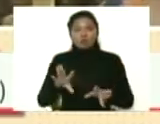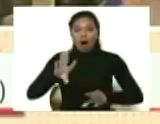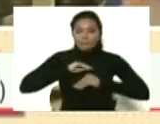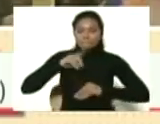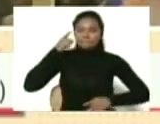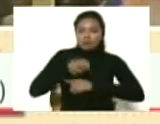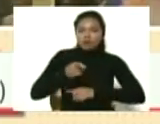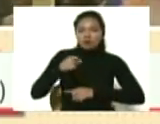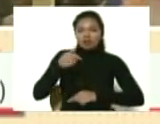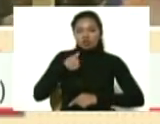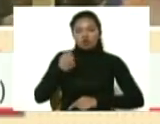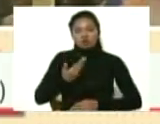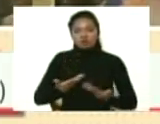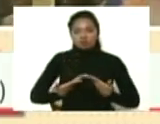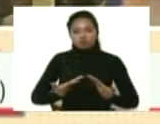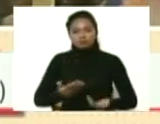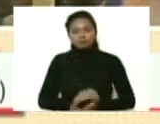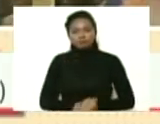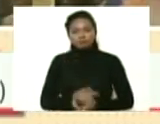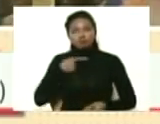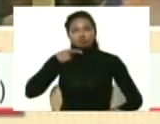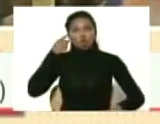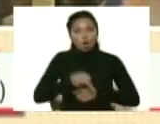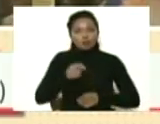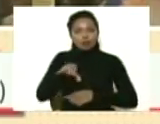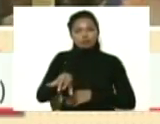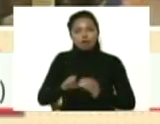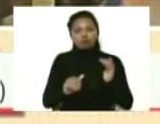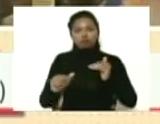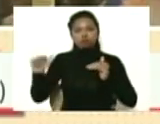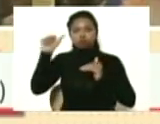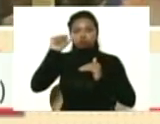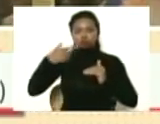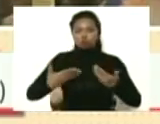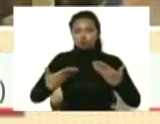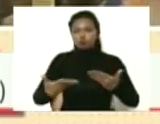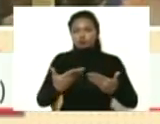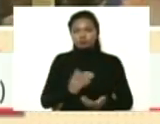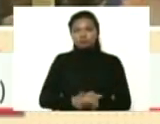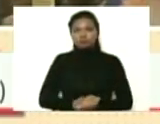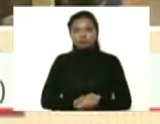orden que estoy dando. Le he dado la orden al Estado Mayor Superior,